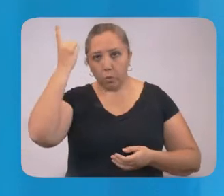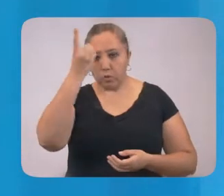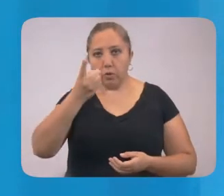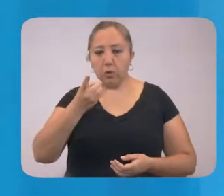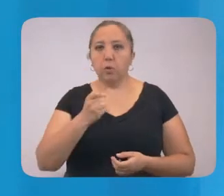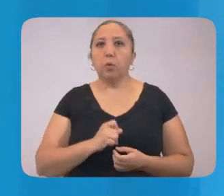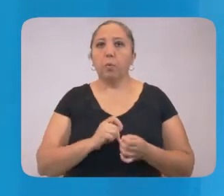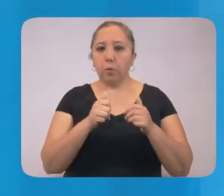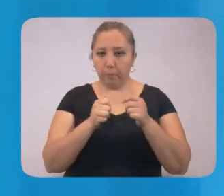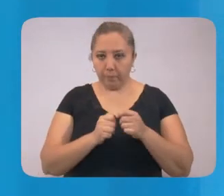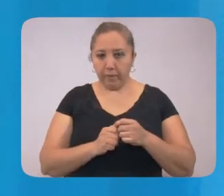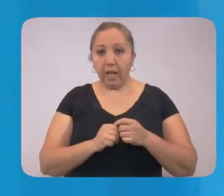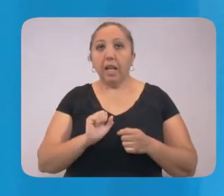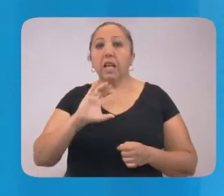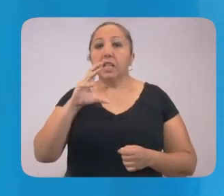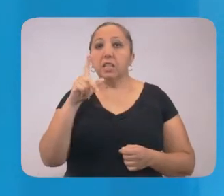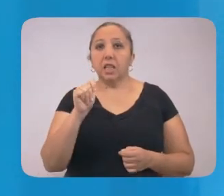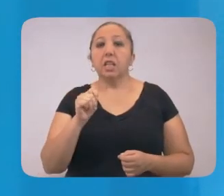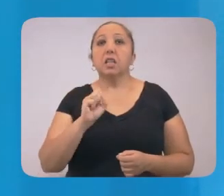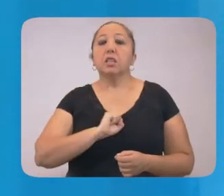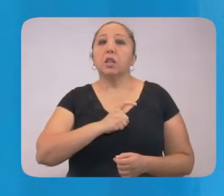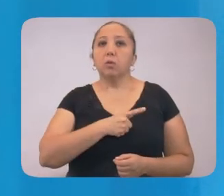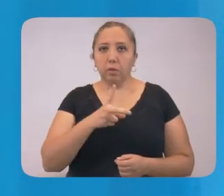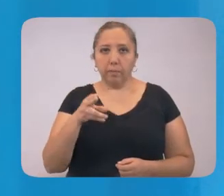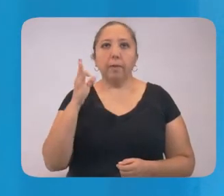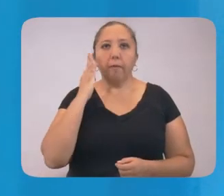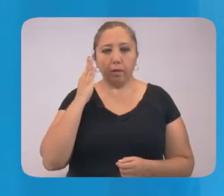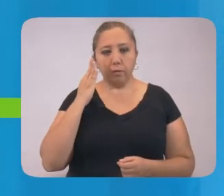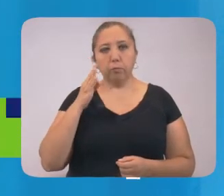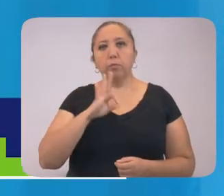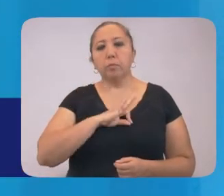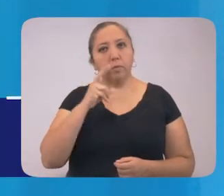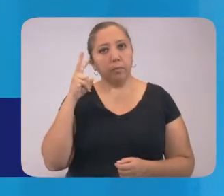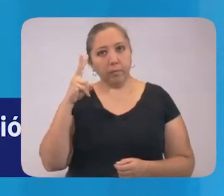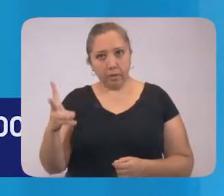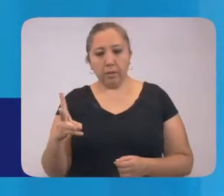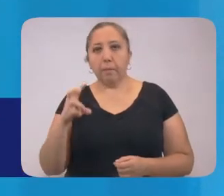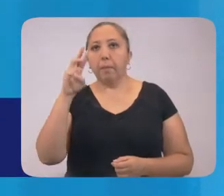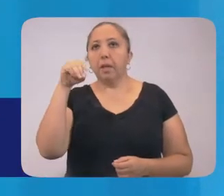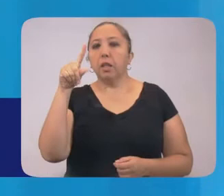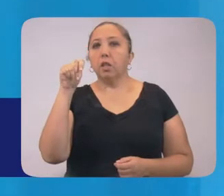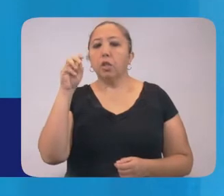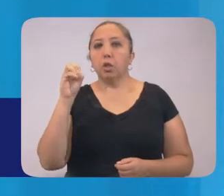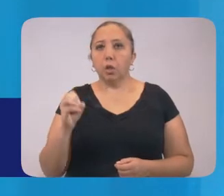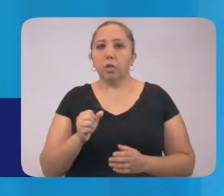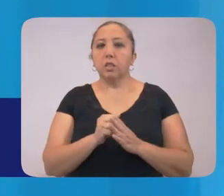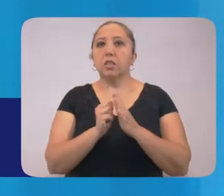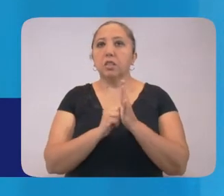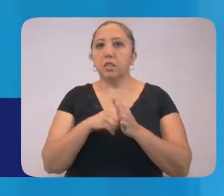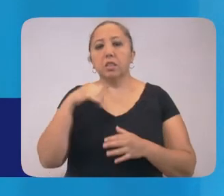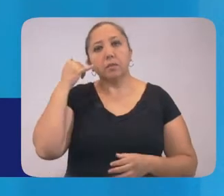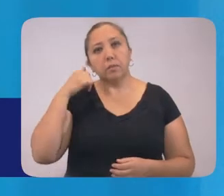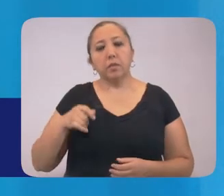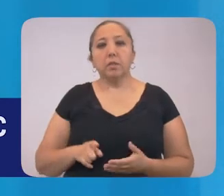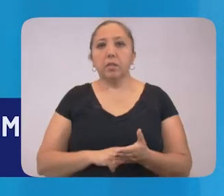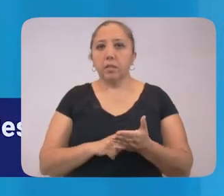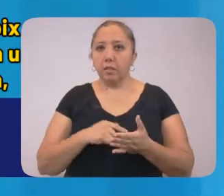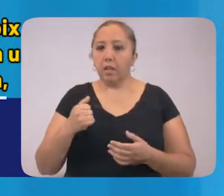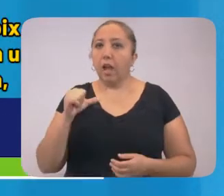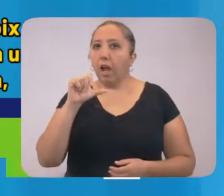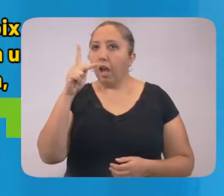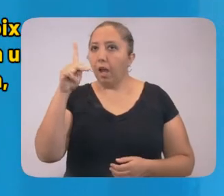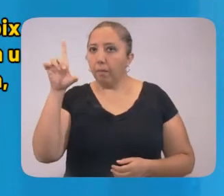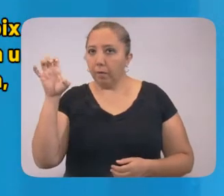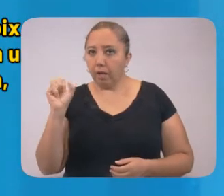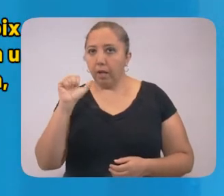el chat de la salud vía la red social de facebook la aplicación meditó -que para los sistemas android y apple